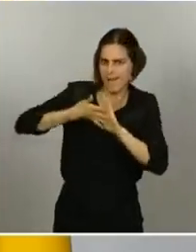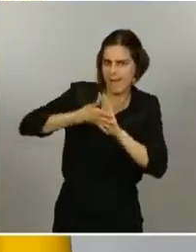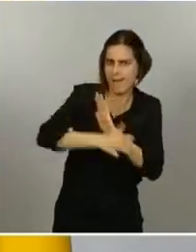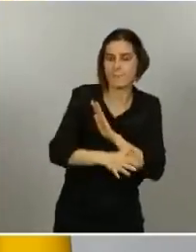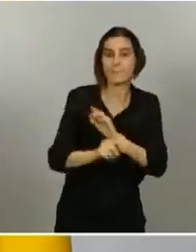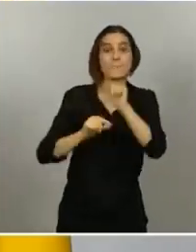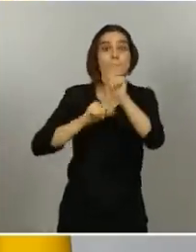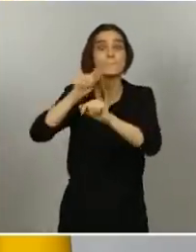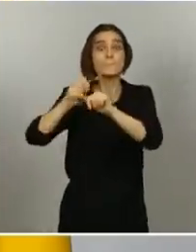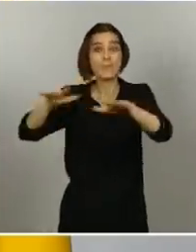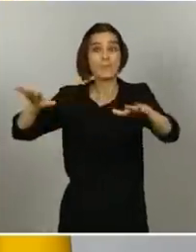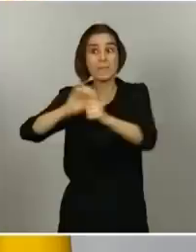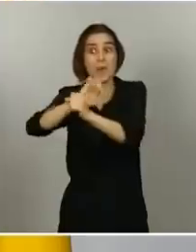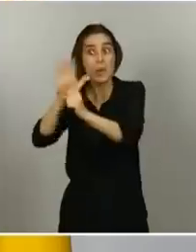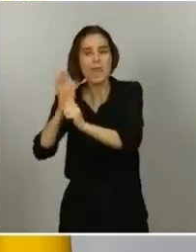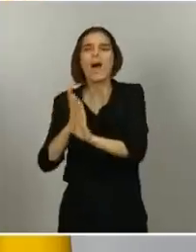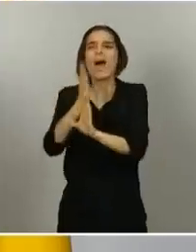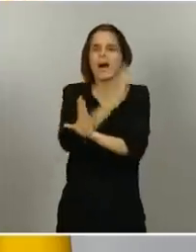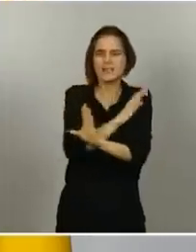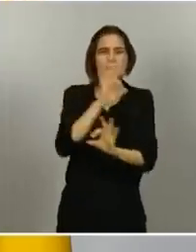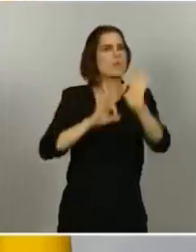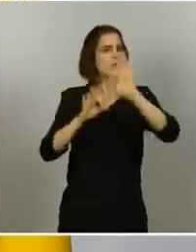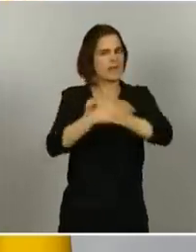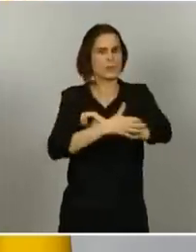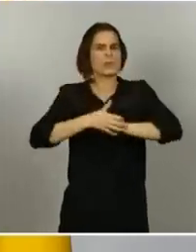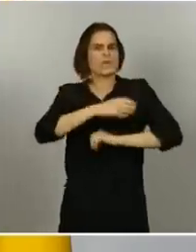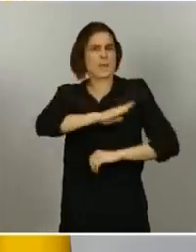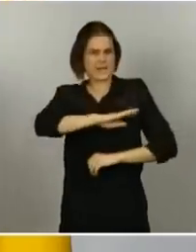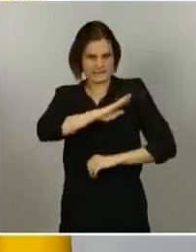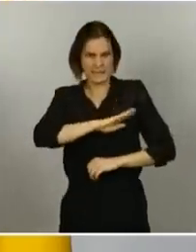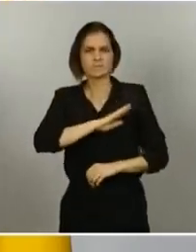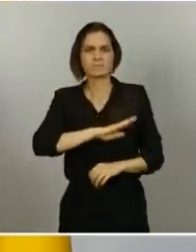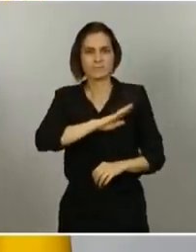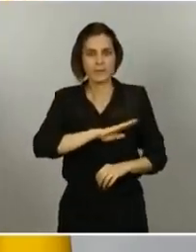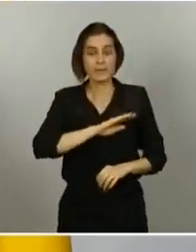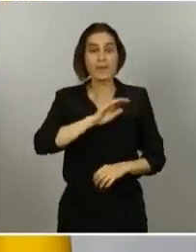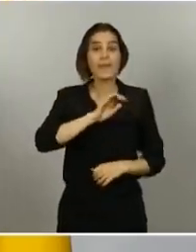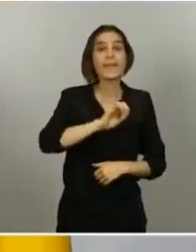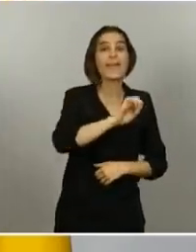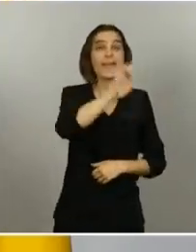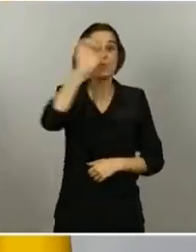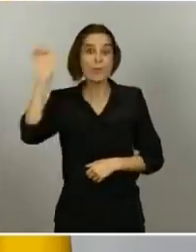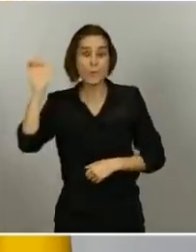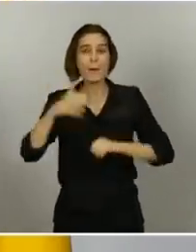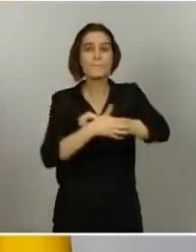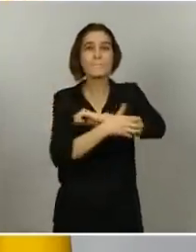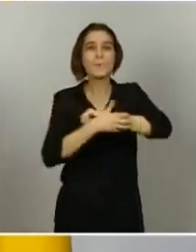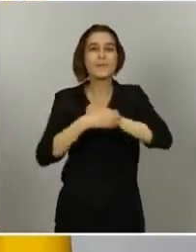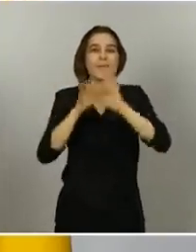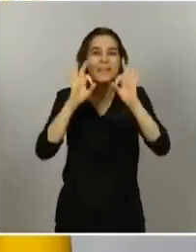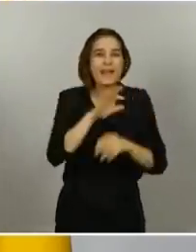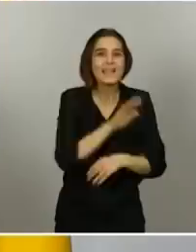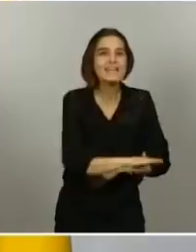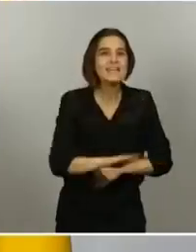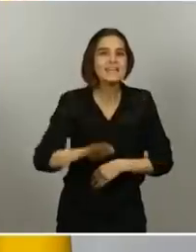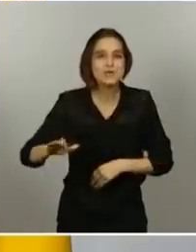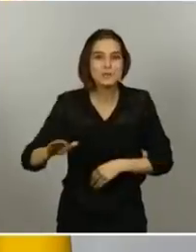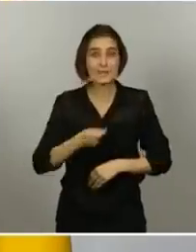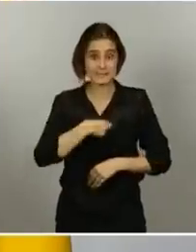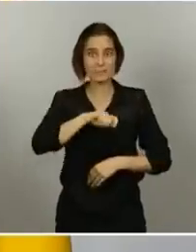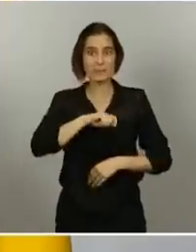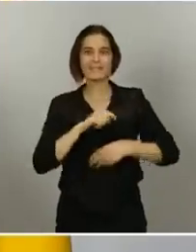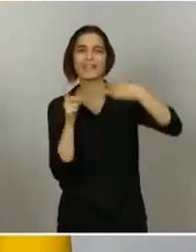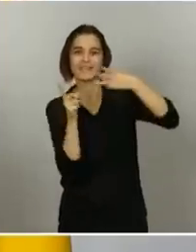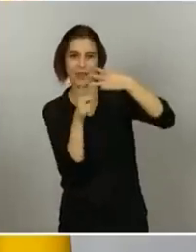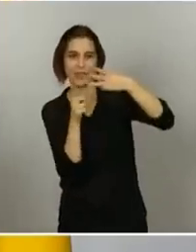elevadísima tasa de pobreza e éramos o terceiro país de Europa en pobreza infantil. A pandemia, evidentemente,